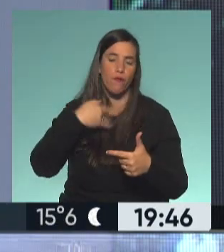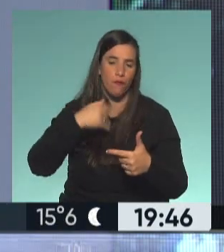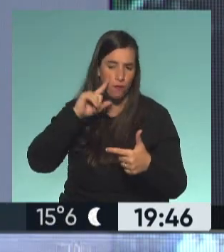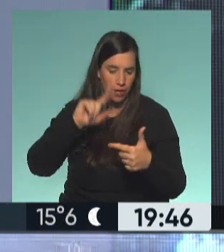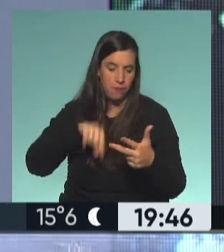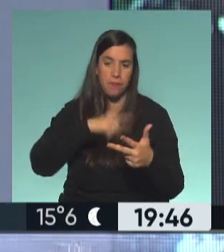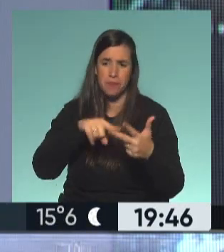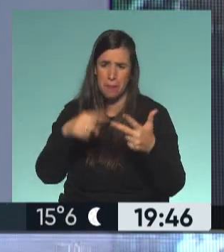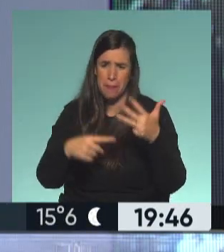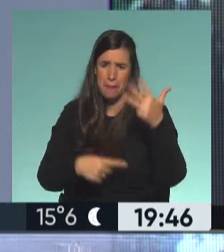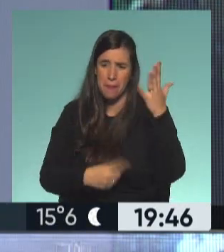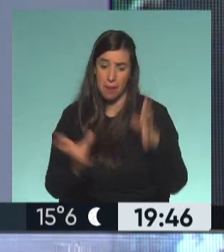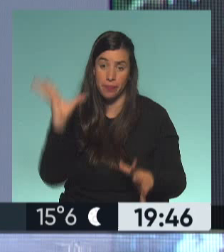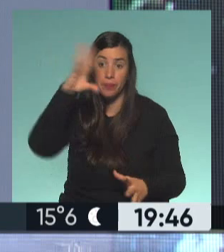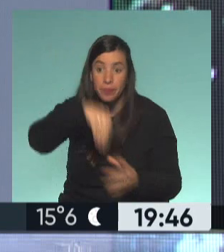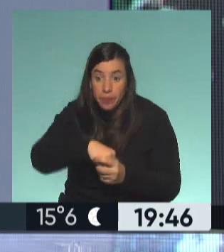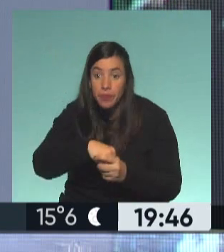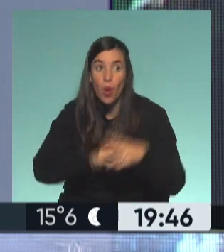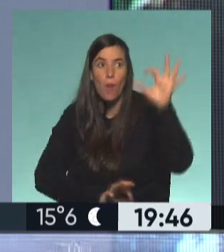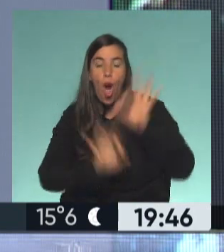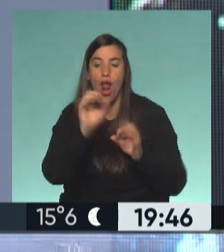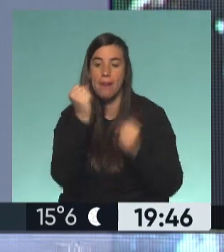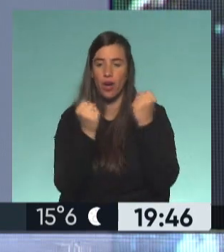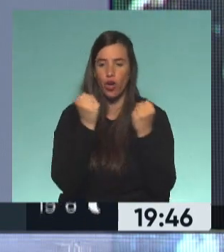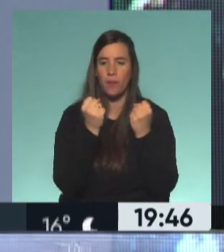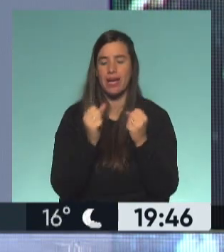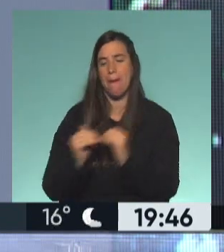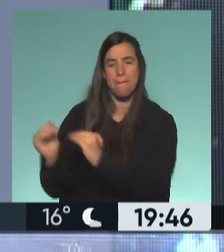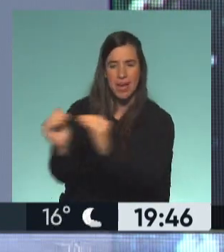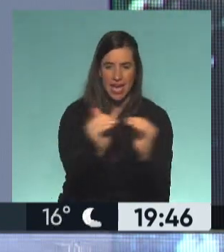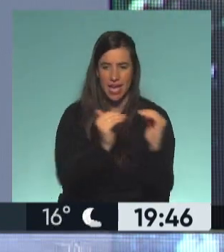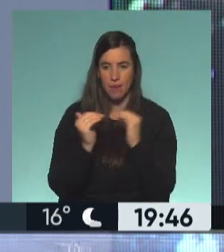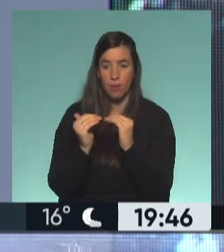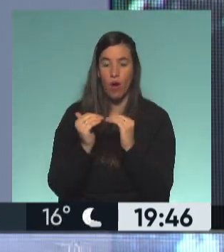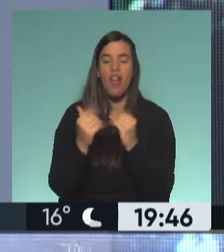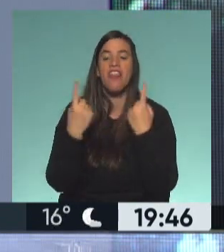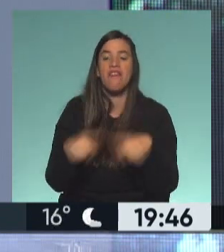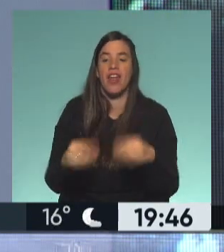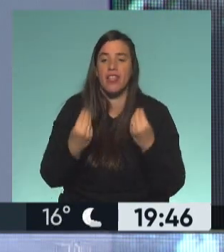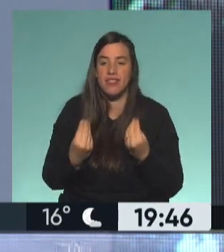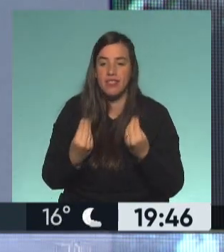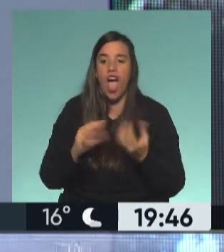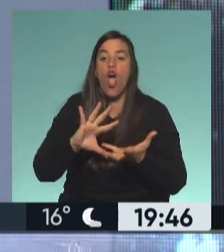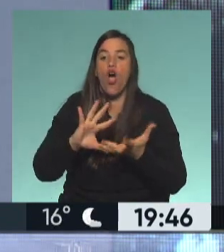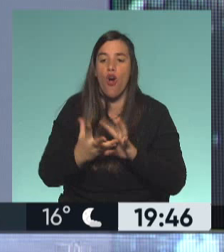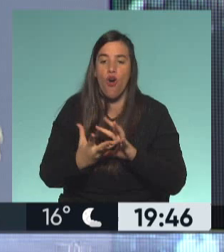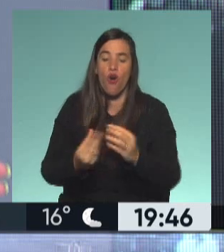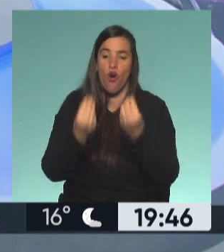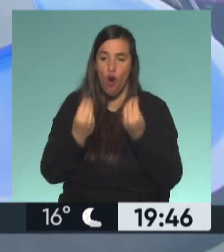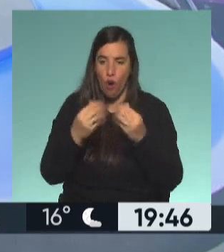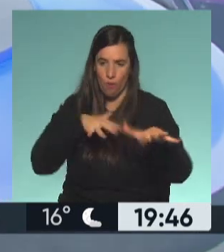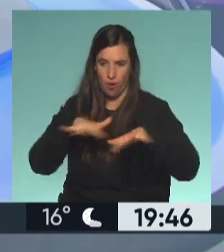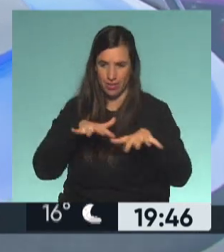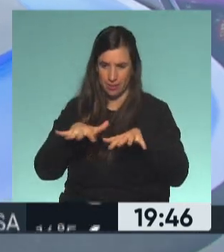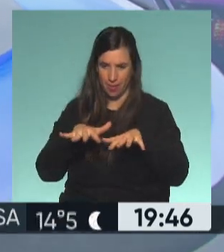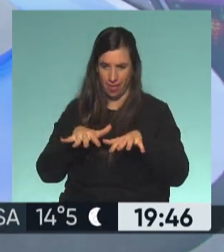Todos coinciden en que el programa económico debe ser el mismo. Las diferencias es cómo. ¿Cómo lo llevamos adelante? ¿Qué se puede hacer por